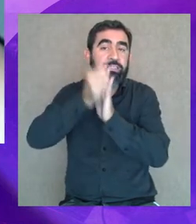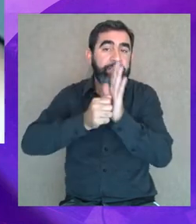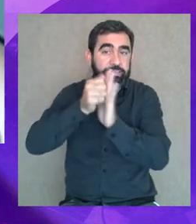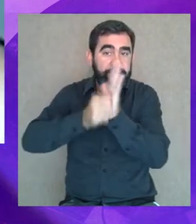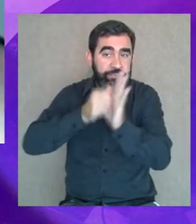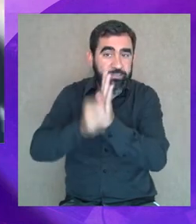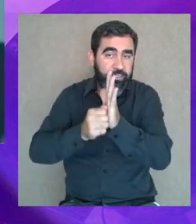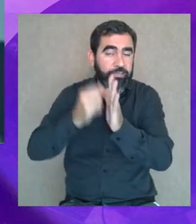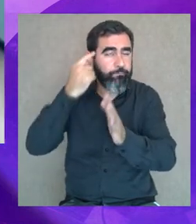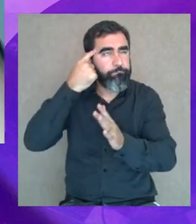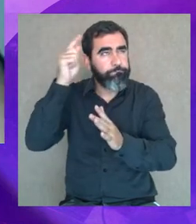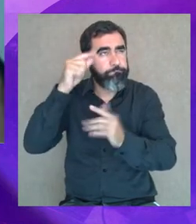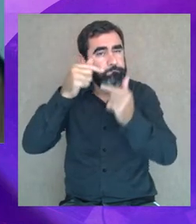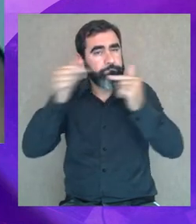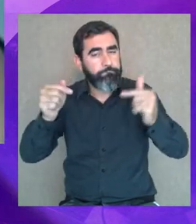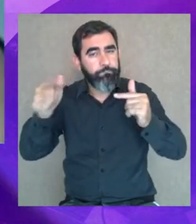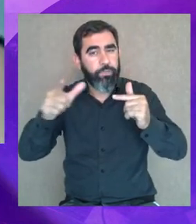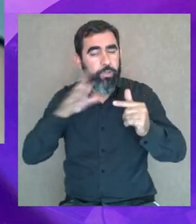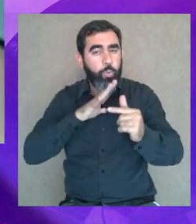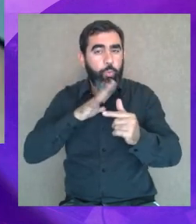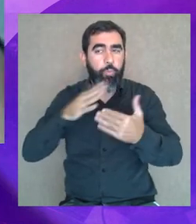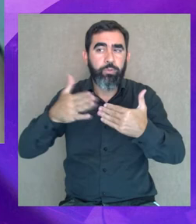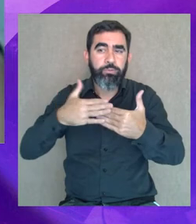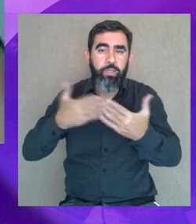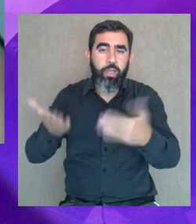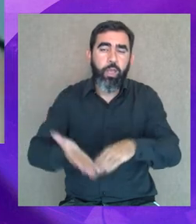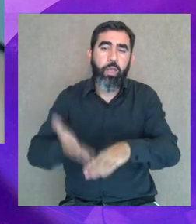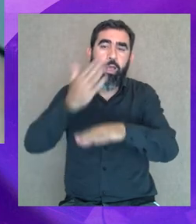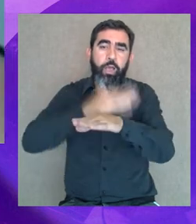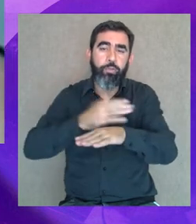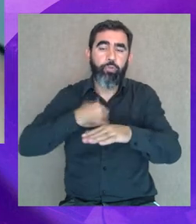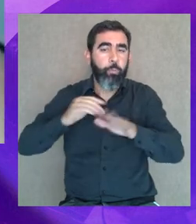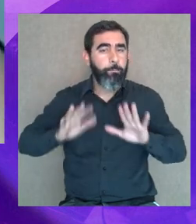idealista por aquella situación del padre